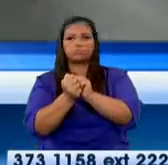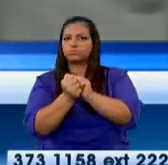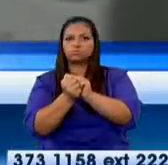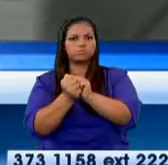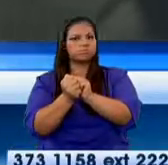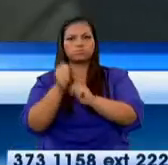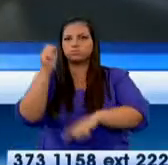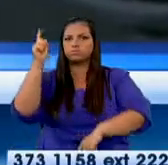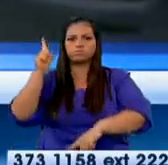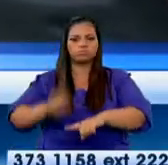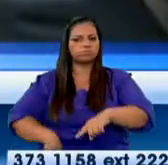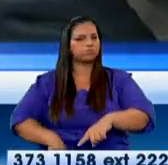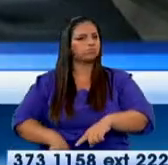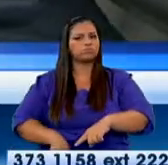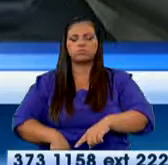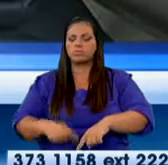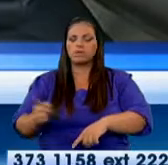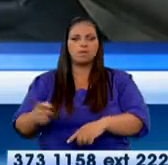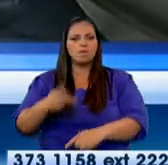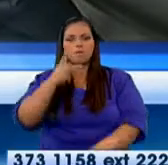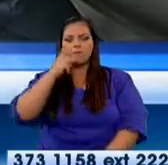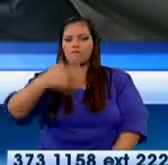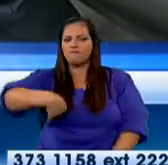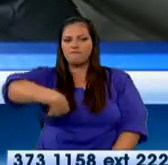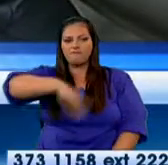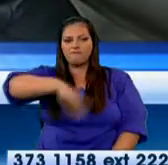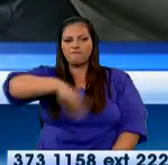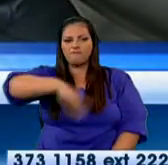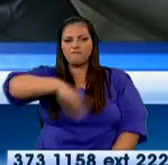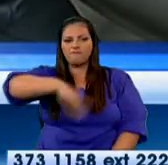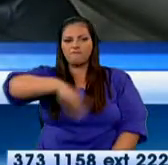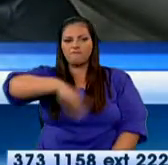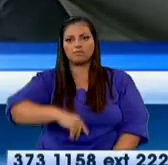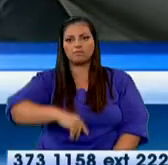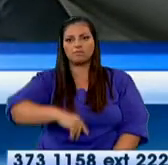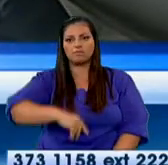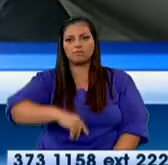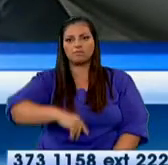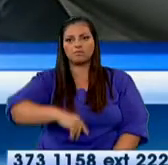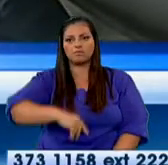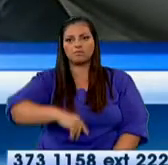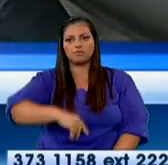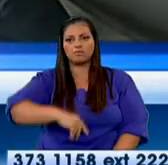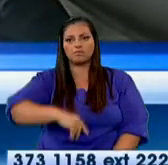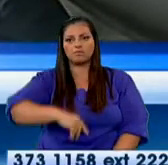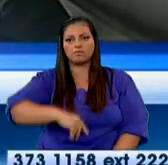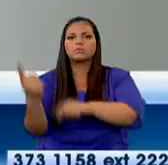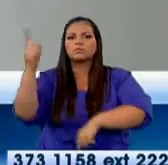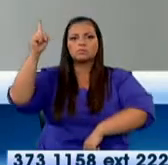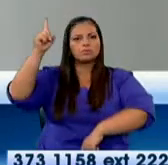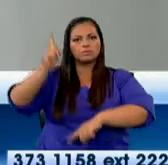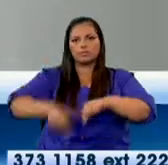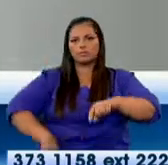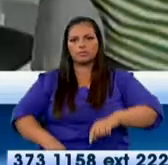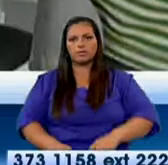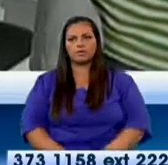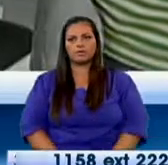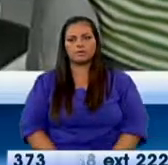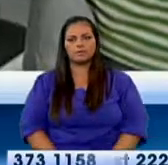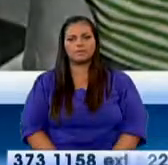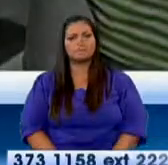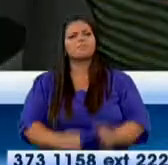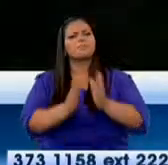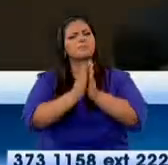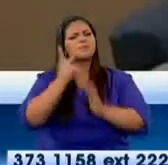auxilio, prohibición de acercársele al menor, al menos hasta que dure la instrucción fiscal. De ahí el llamado a los padres